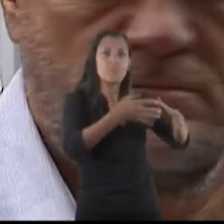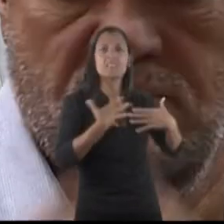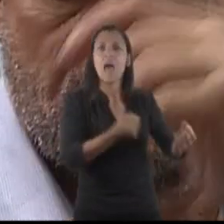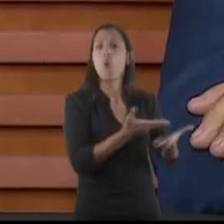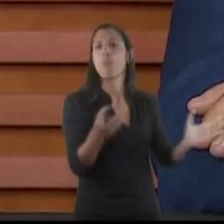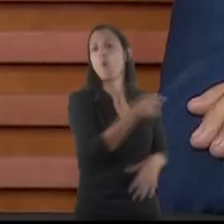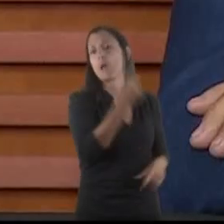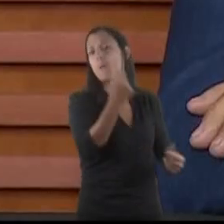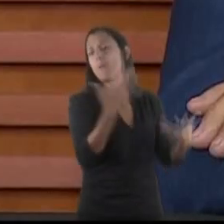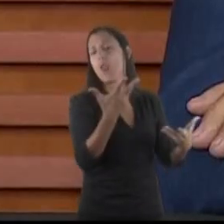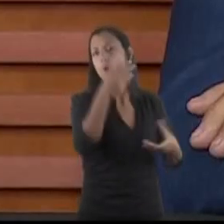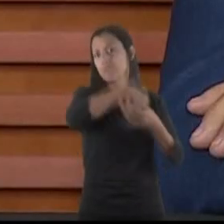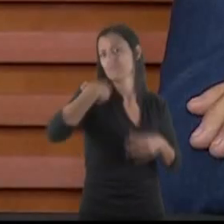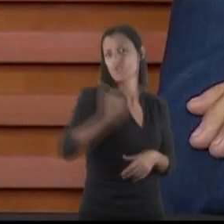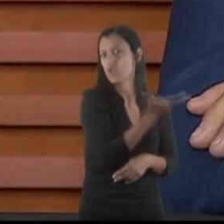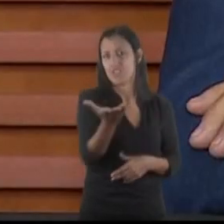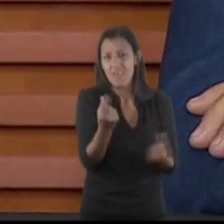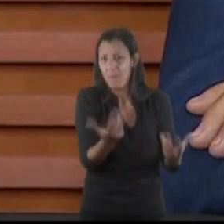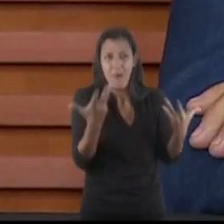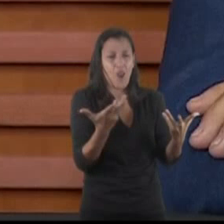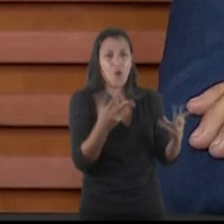salud pública en una comunidad.